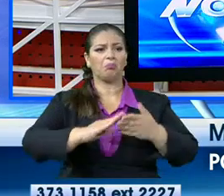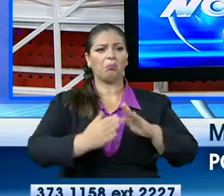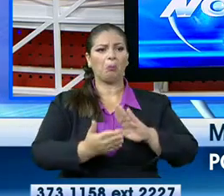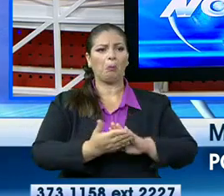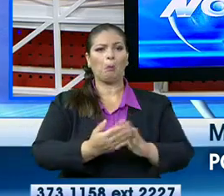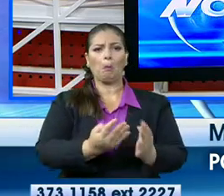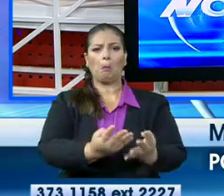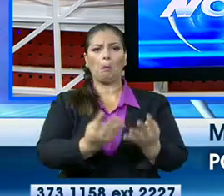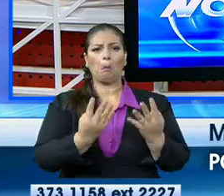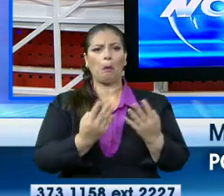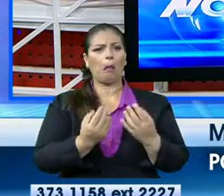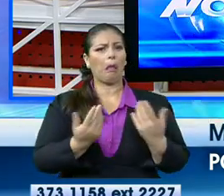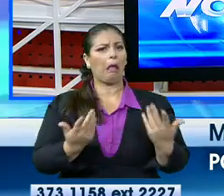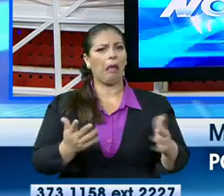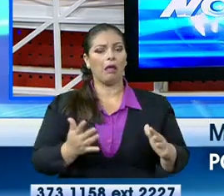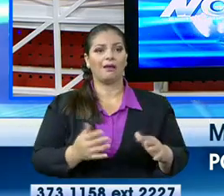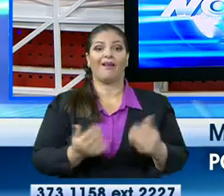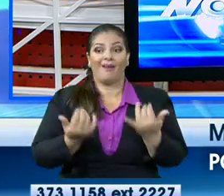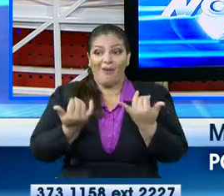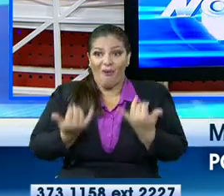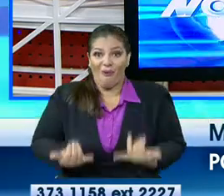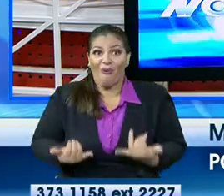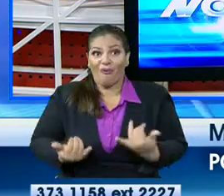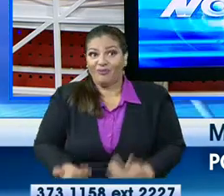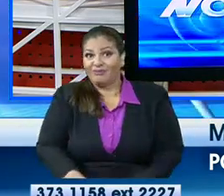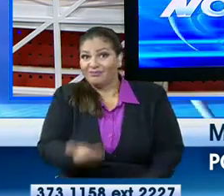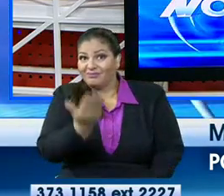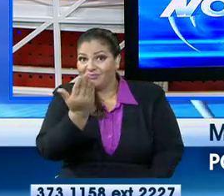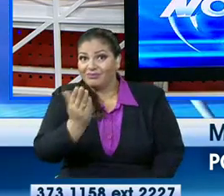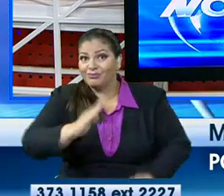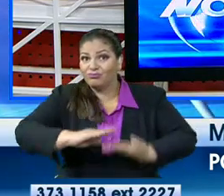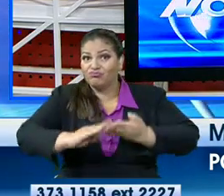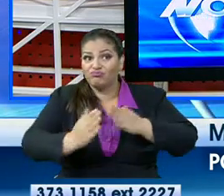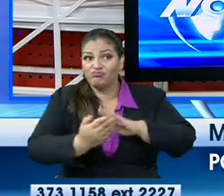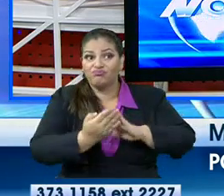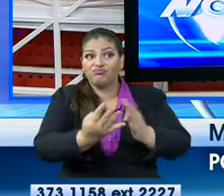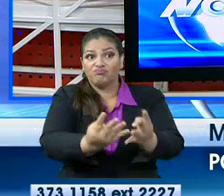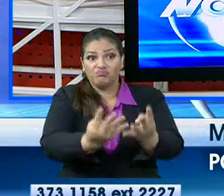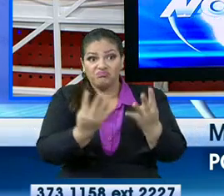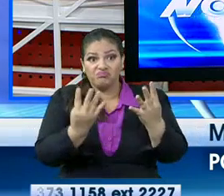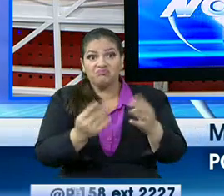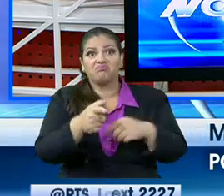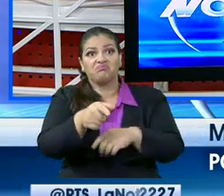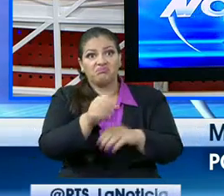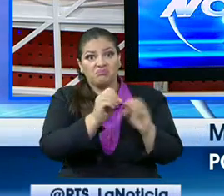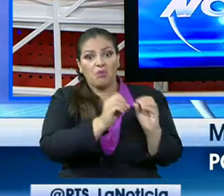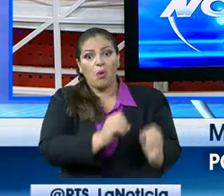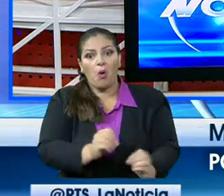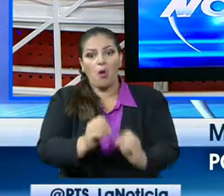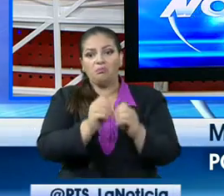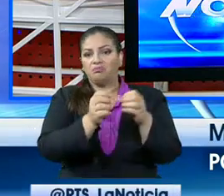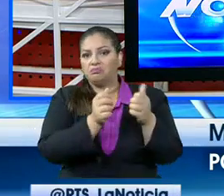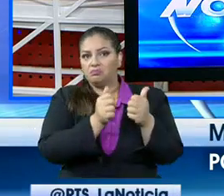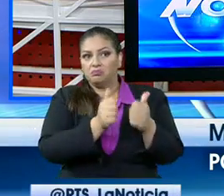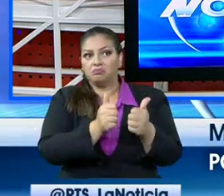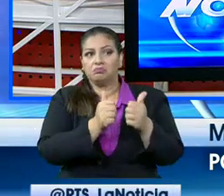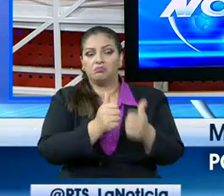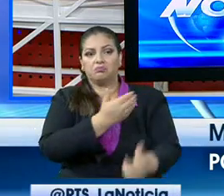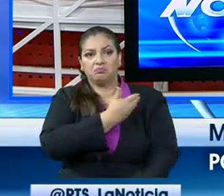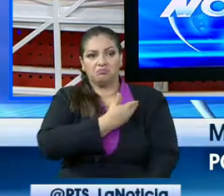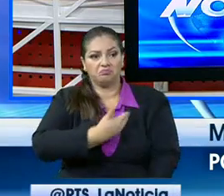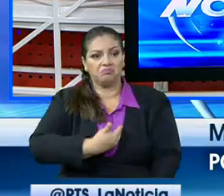involucra, se integra. En este caso, enhorabuena, se ve que son unas comunidades organizadas cuyos representantes están